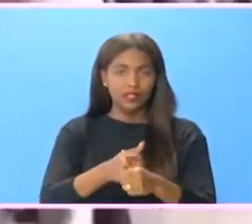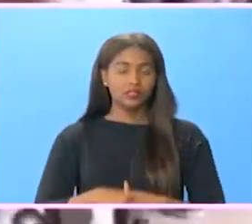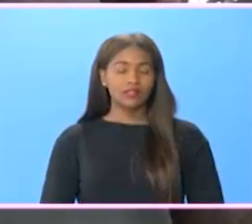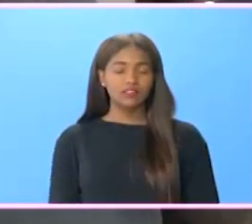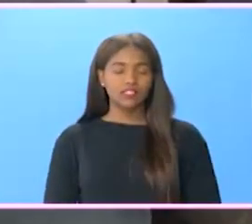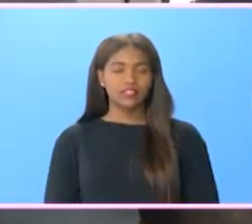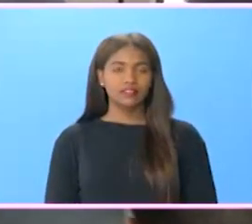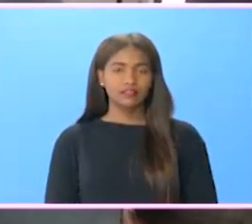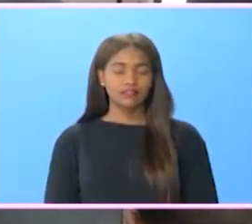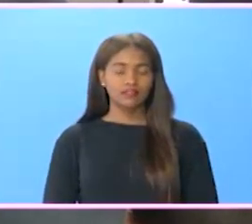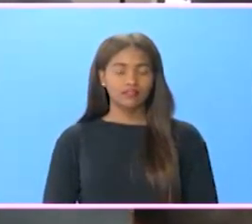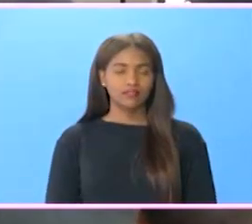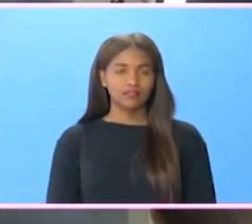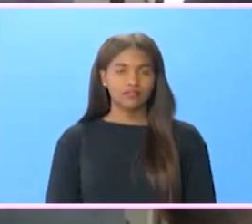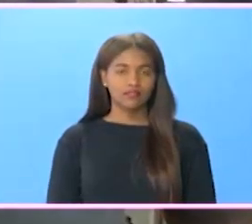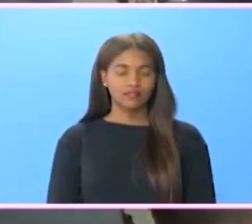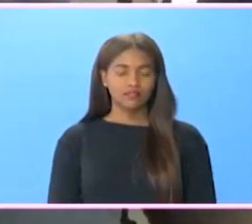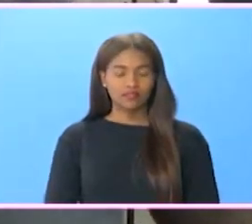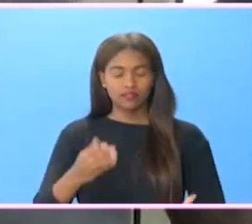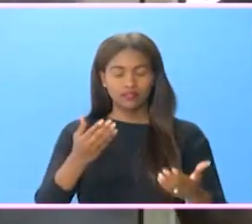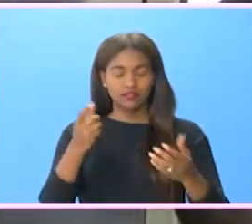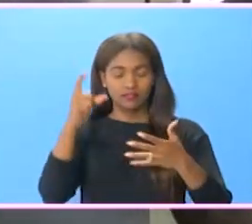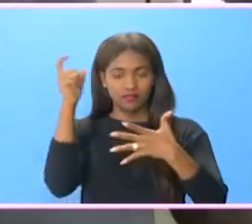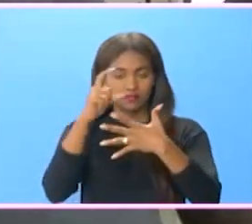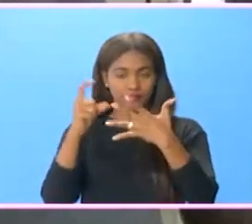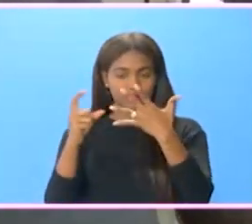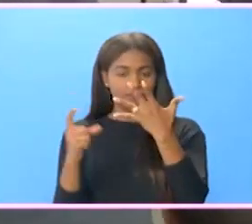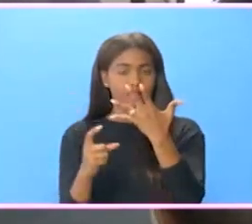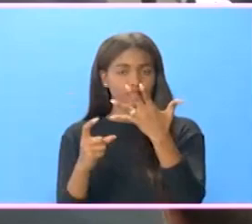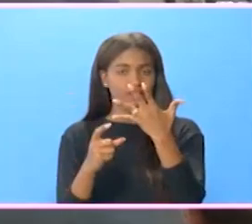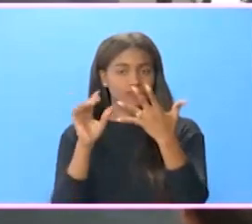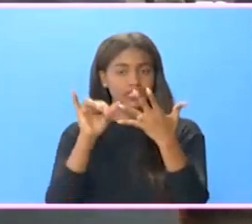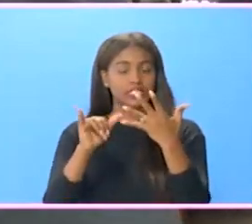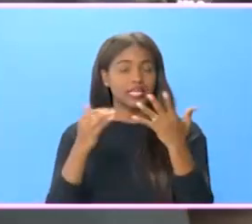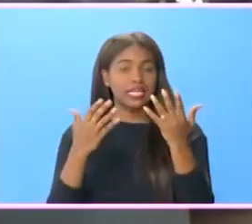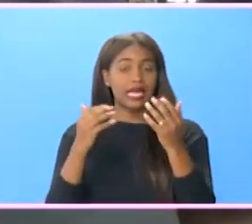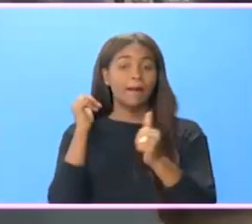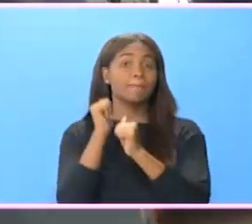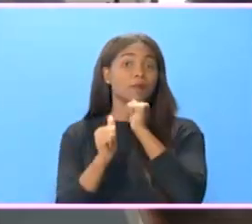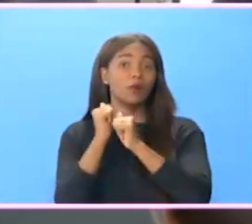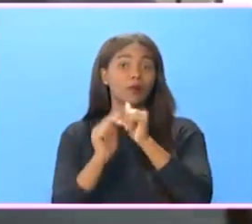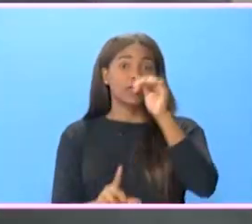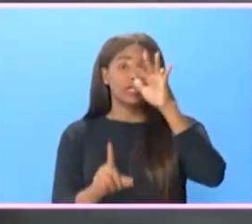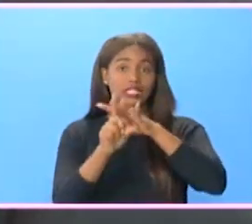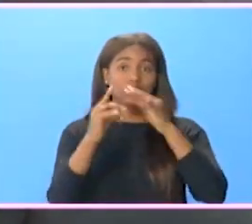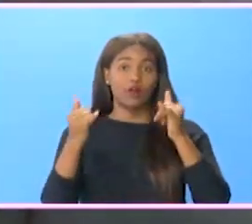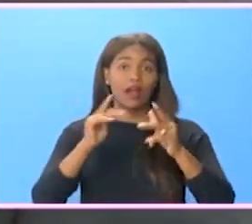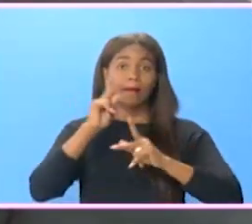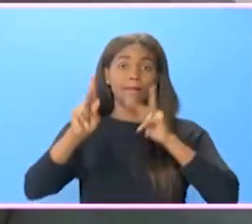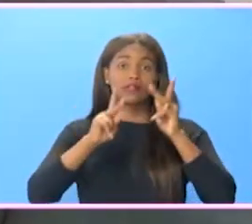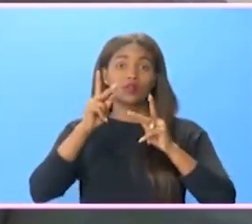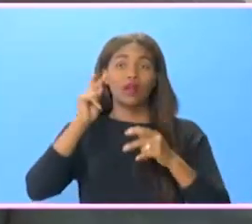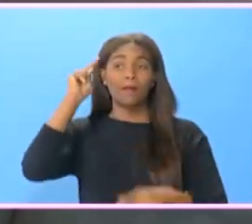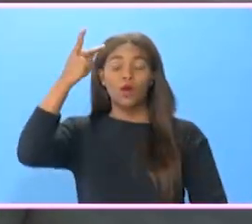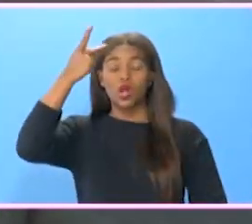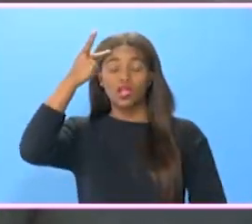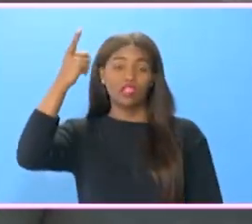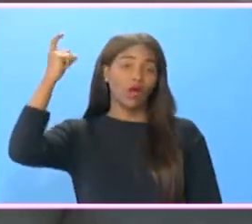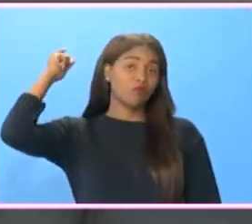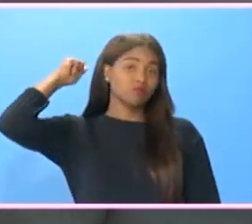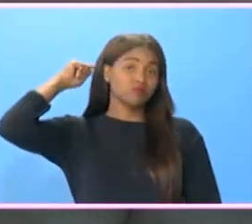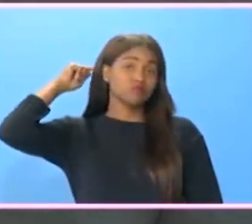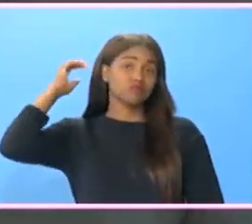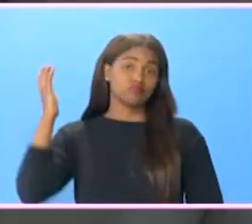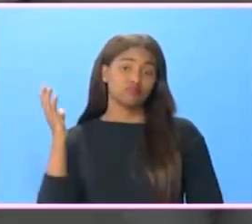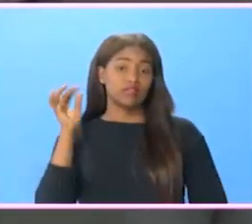organizado. Bueno, ese proyecto es una necesidad. El problema es que el debate se ha politizado y el